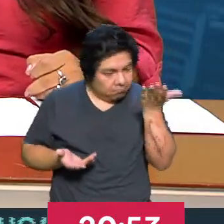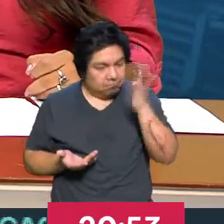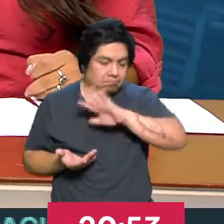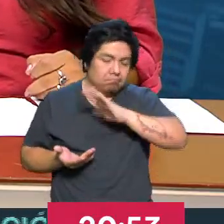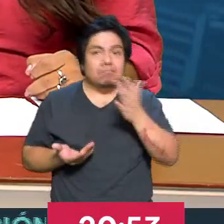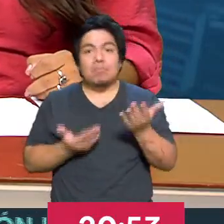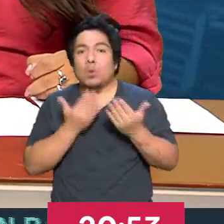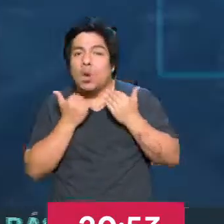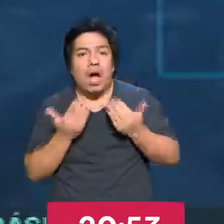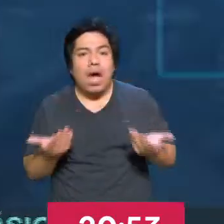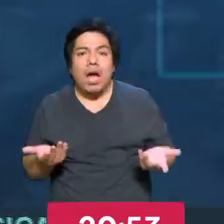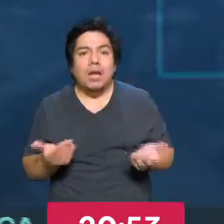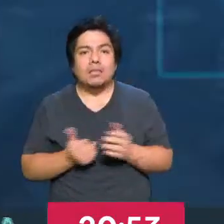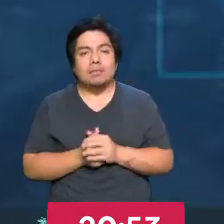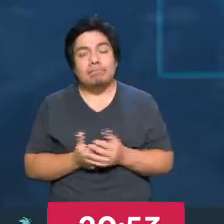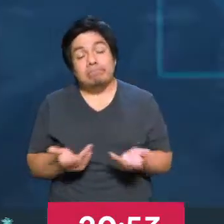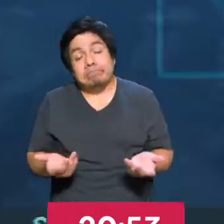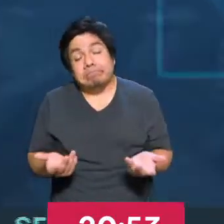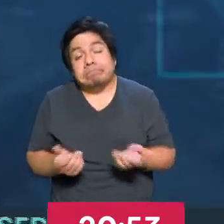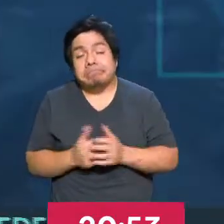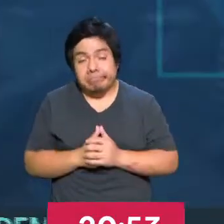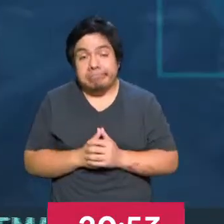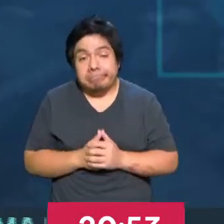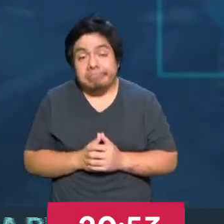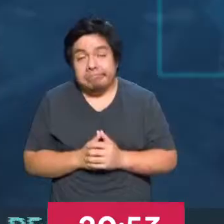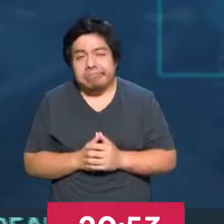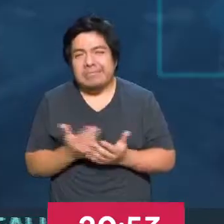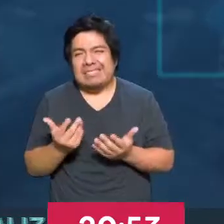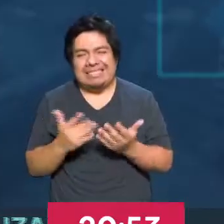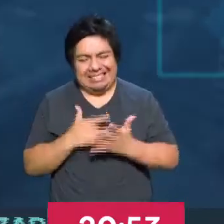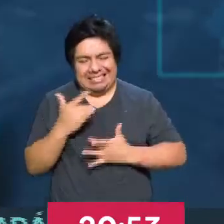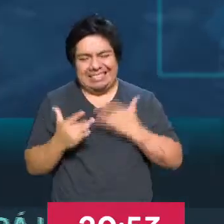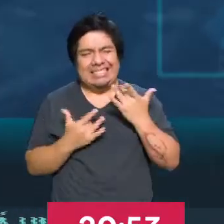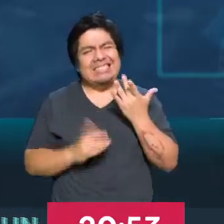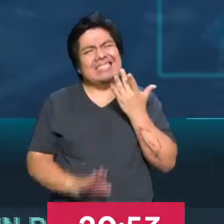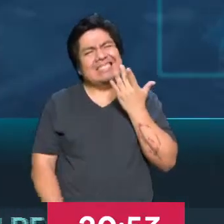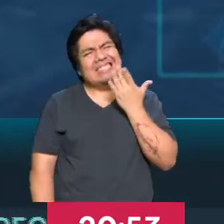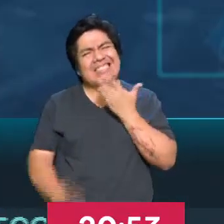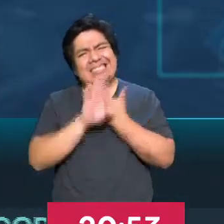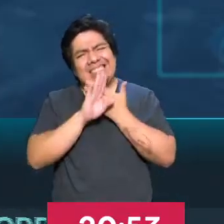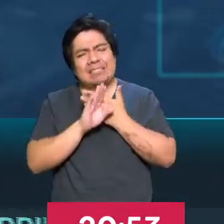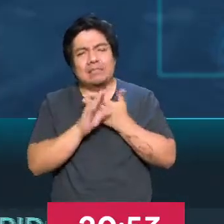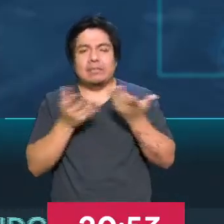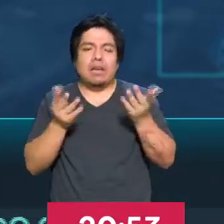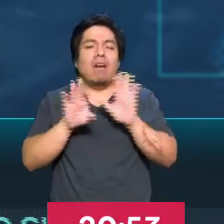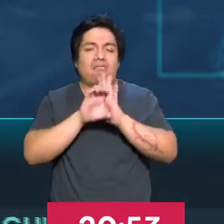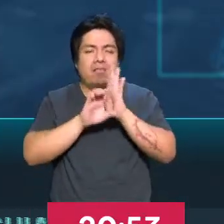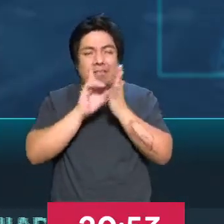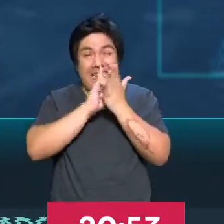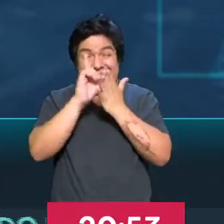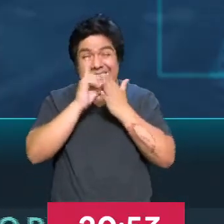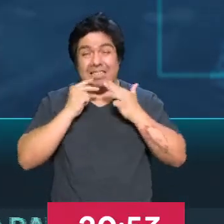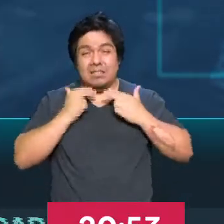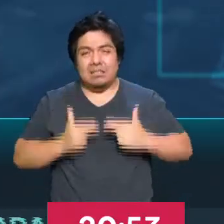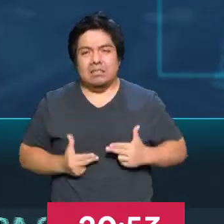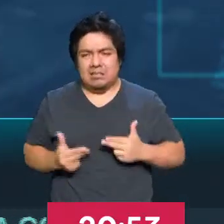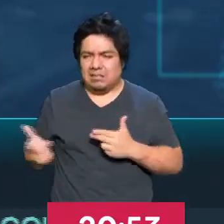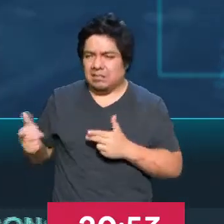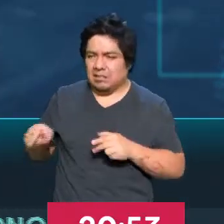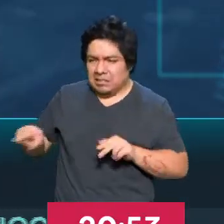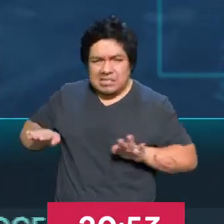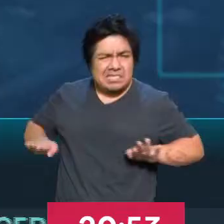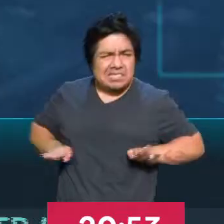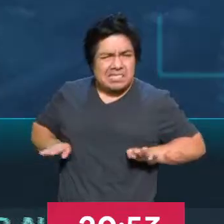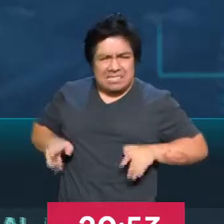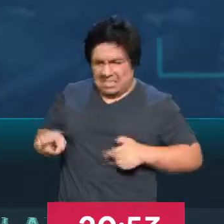exactamente. Y la verdad es que es ofensivo que en un caso de derechos humanos se sigan comportando de